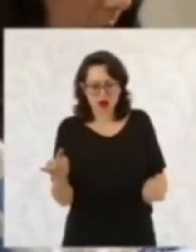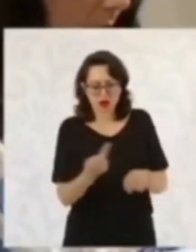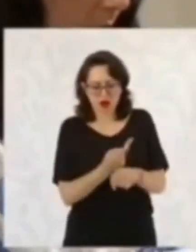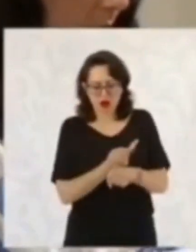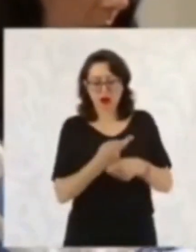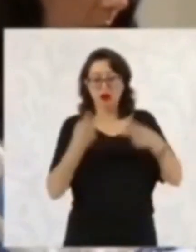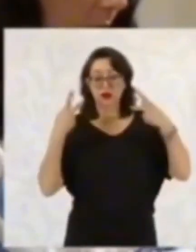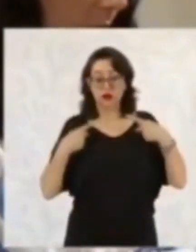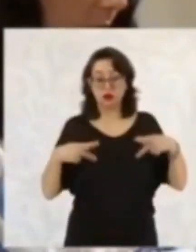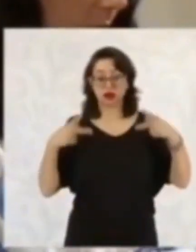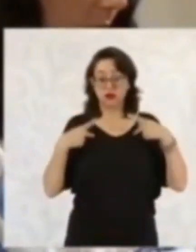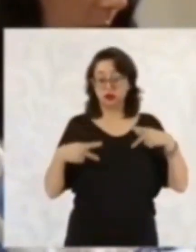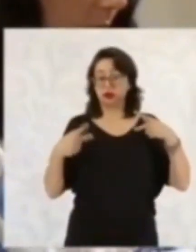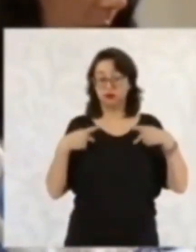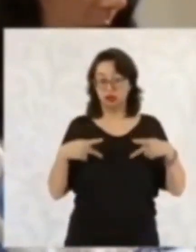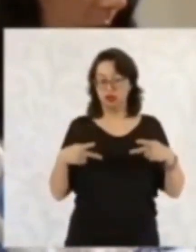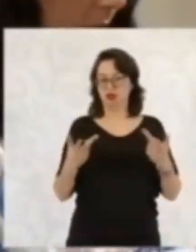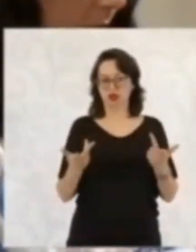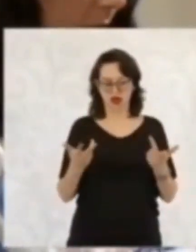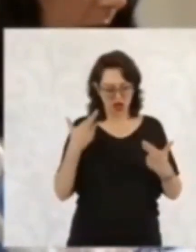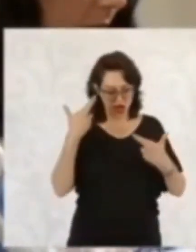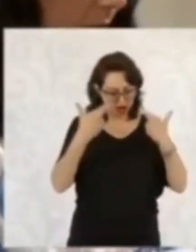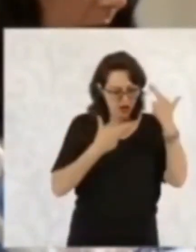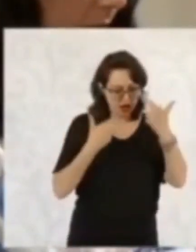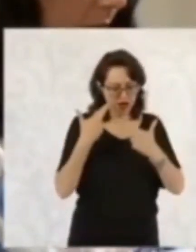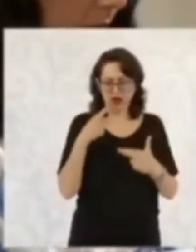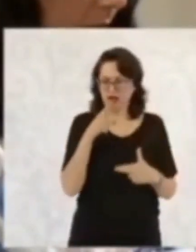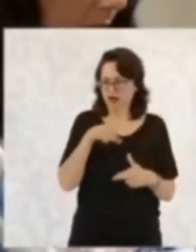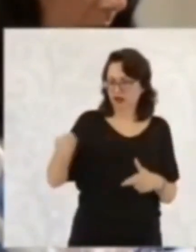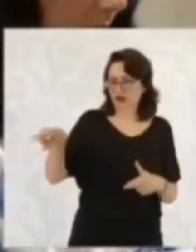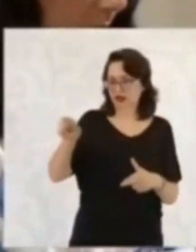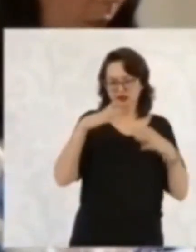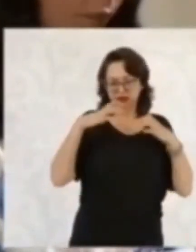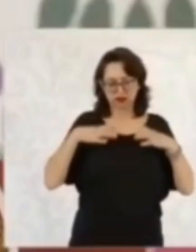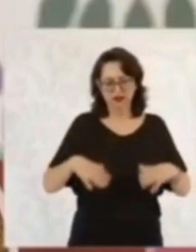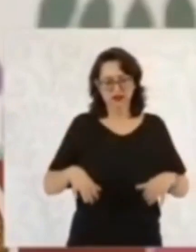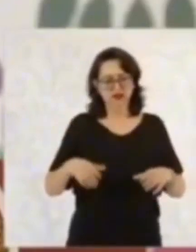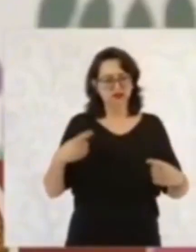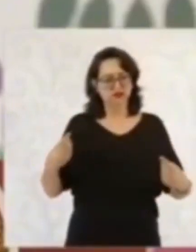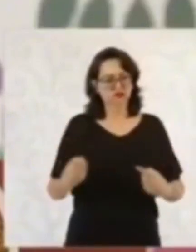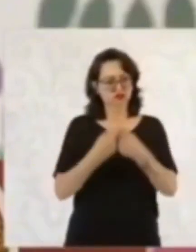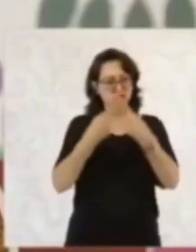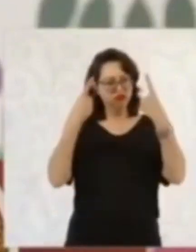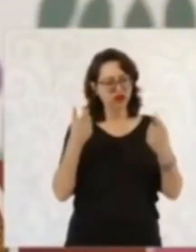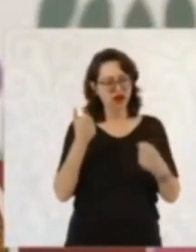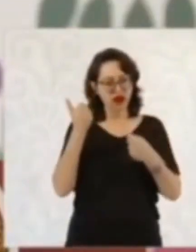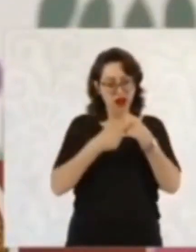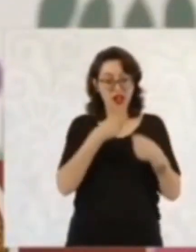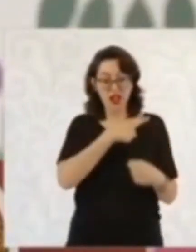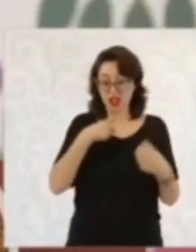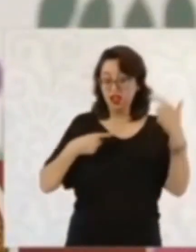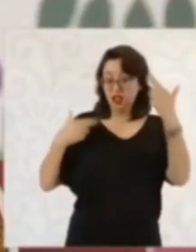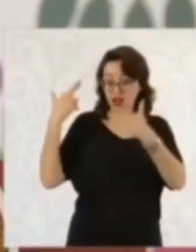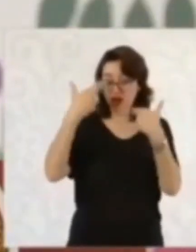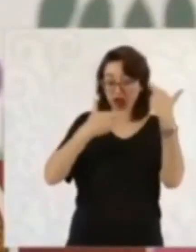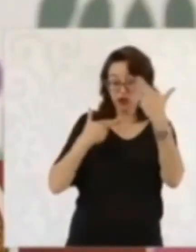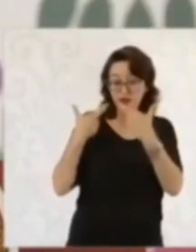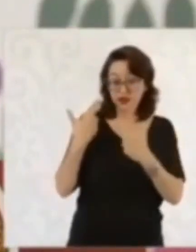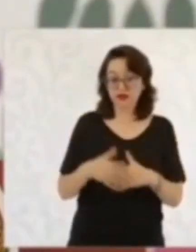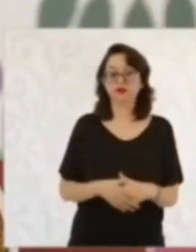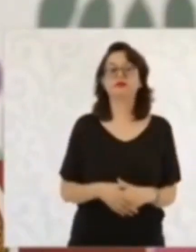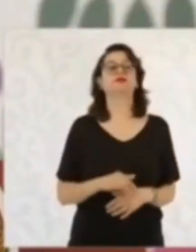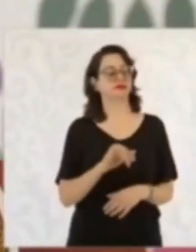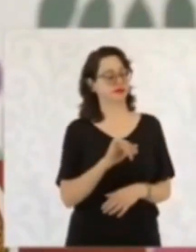protección personal también. Yo creo que este personal tendría que ser revisado también su salud. Absolutamente. Hemos hecho un análisis